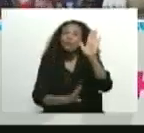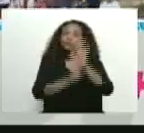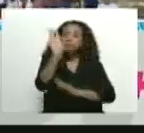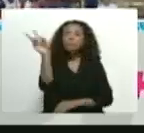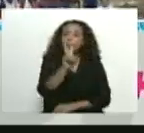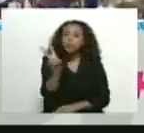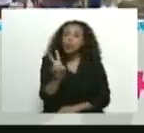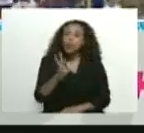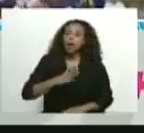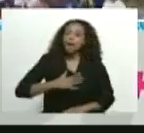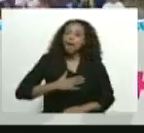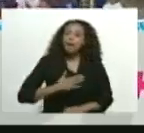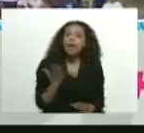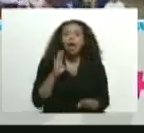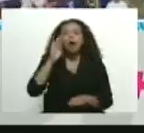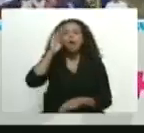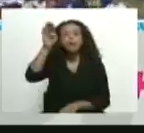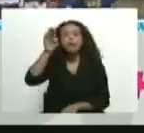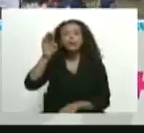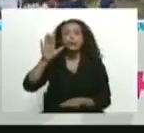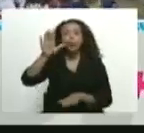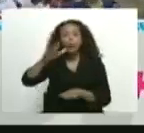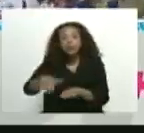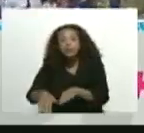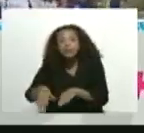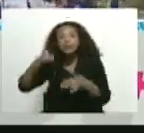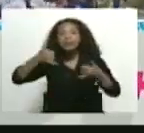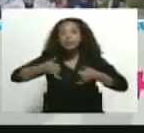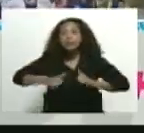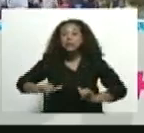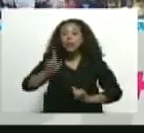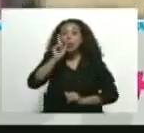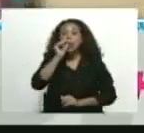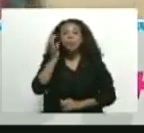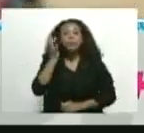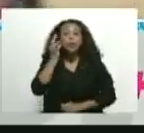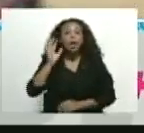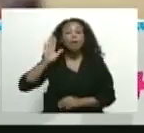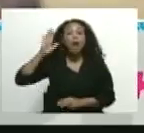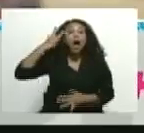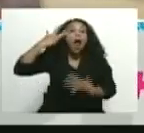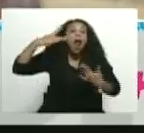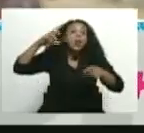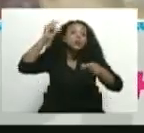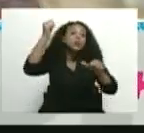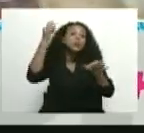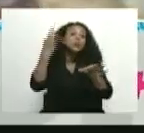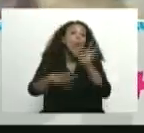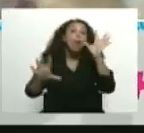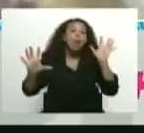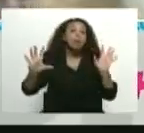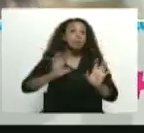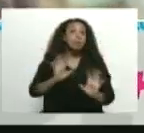sociedad y ese país para el futuro de nuestros hijos, de nuestras hijas, y que en algún momento, cuando nosotros